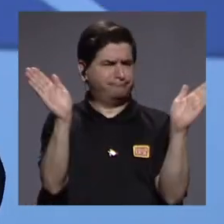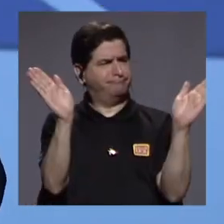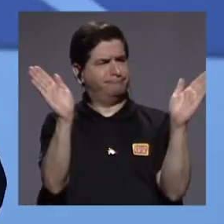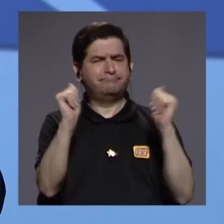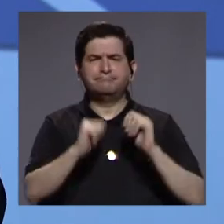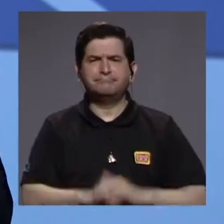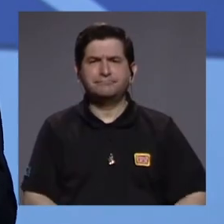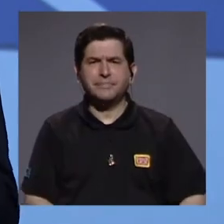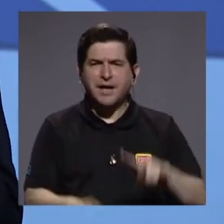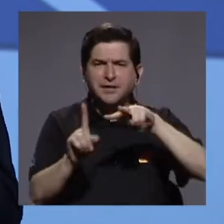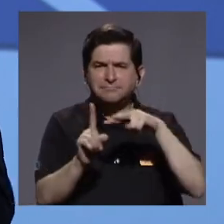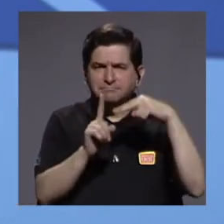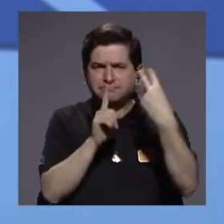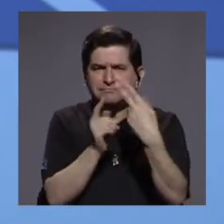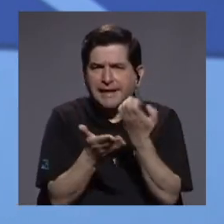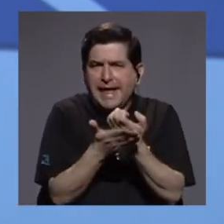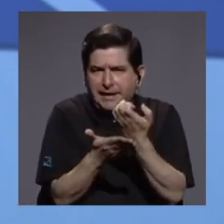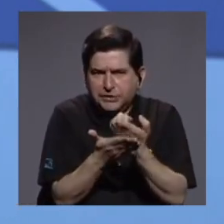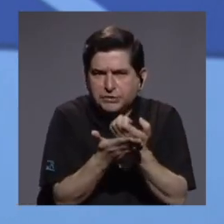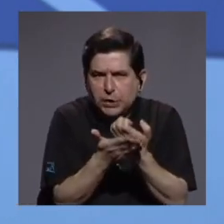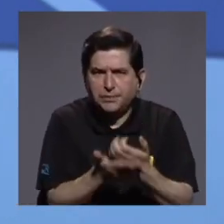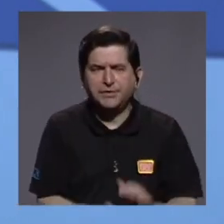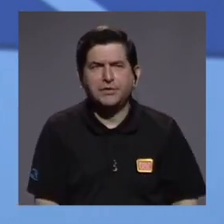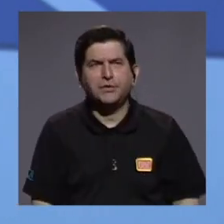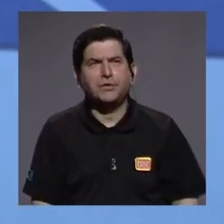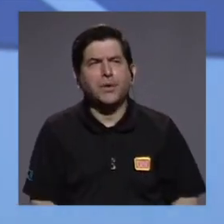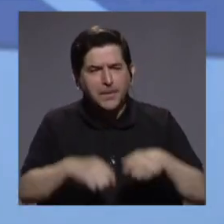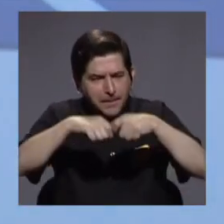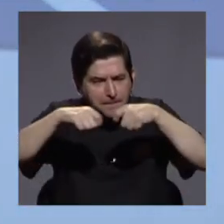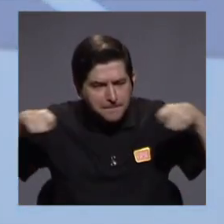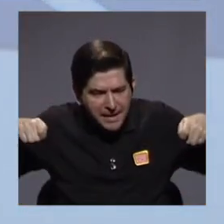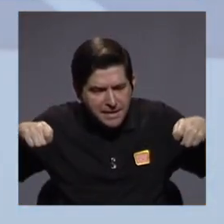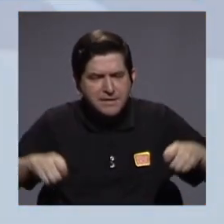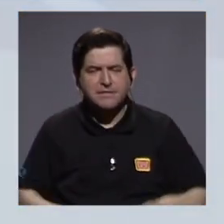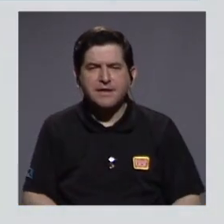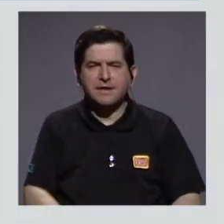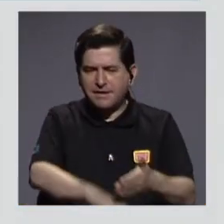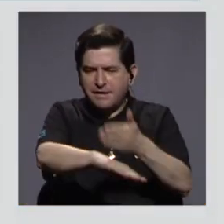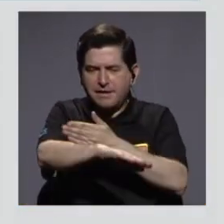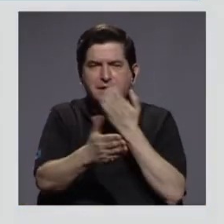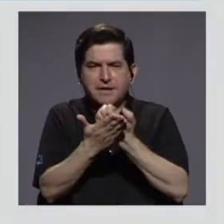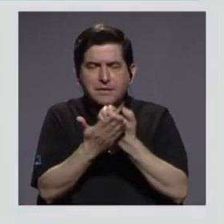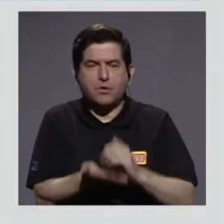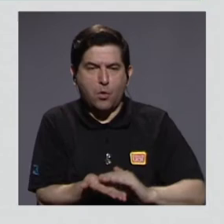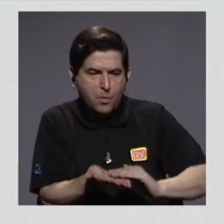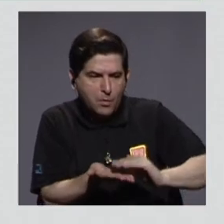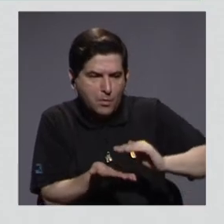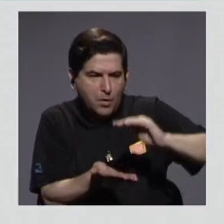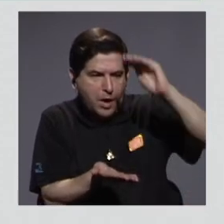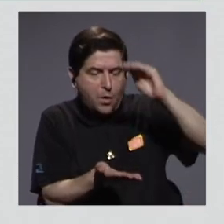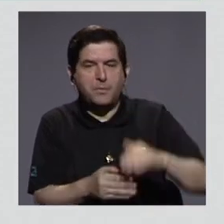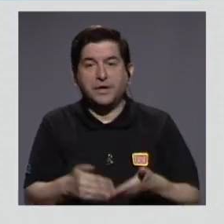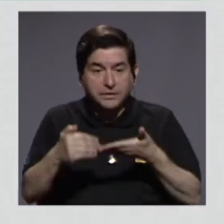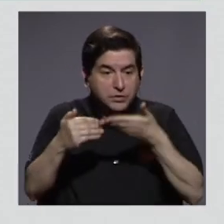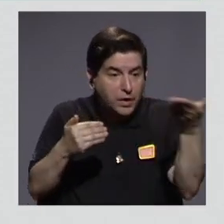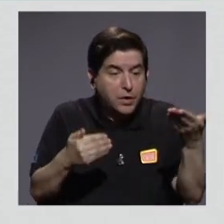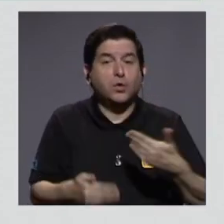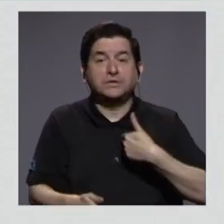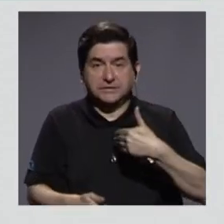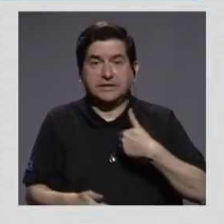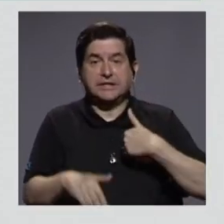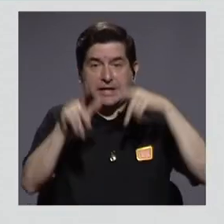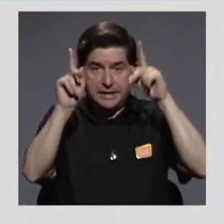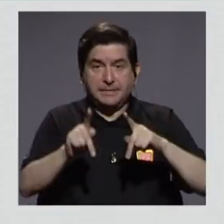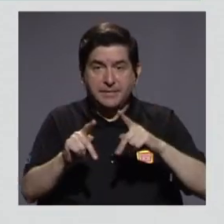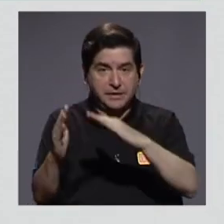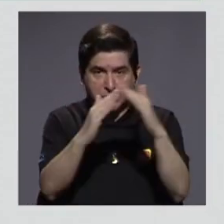desde el punto de vista económico podemos medir el crecimiento económico como el incremento en la cantidad de bienes que están disponibles para